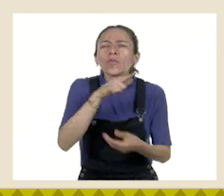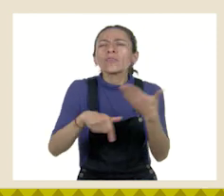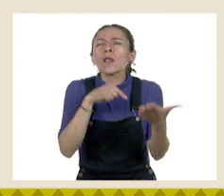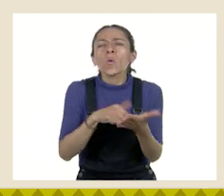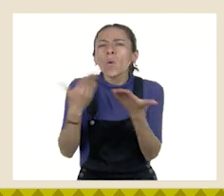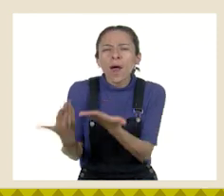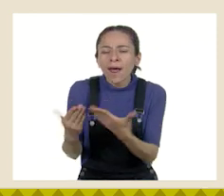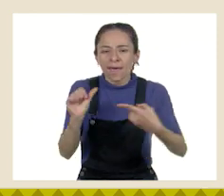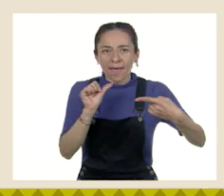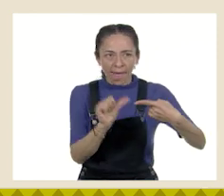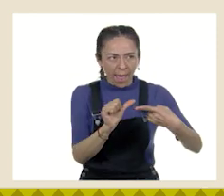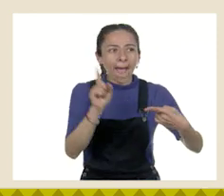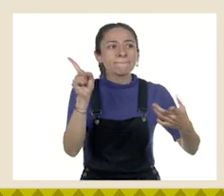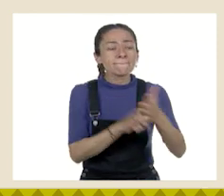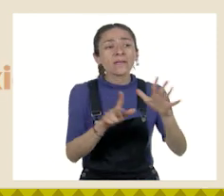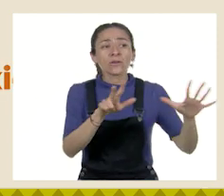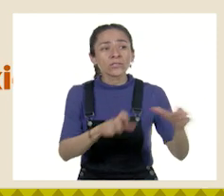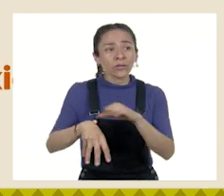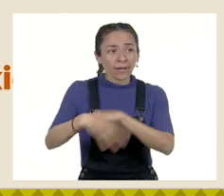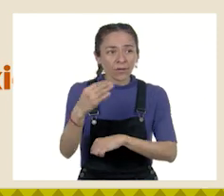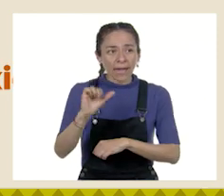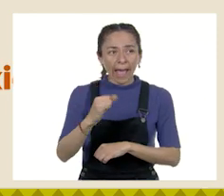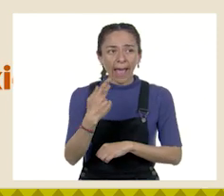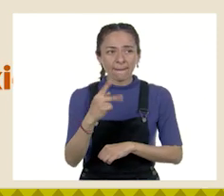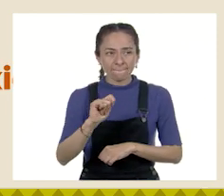1814 en Apatzingán, B.